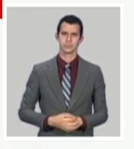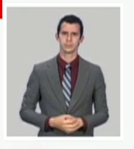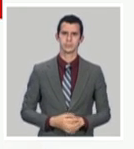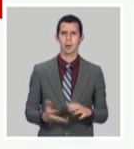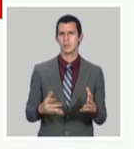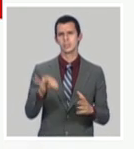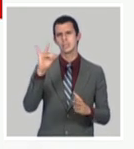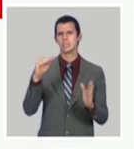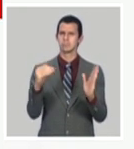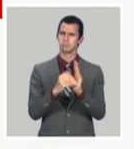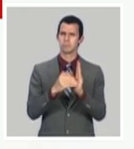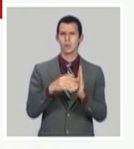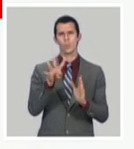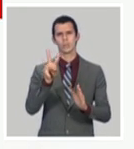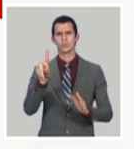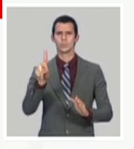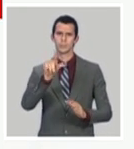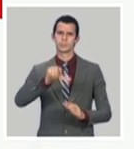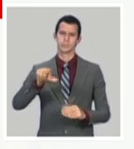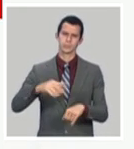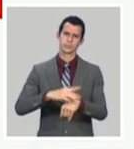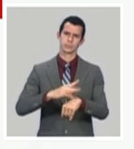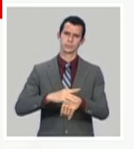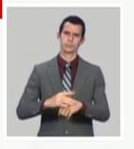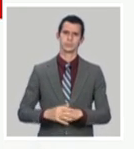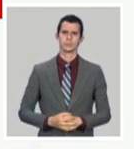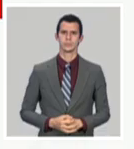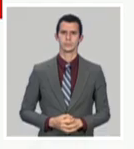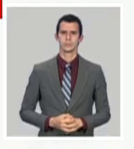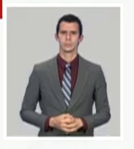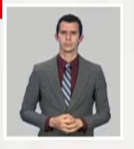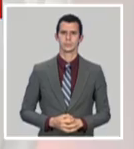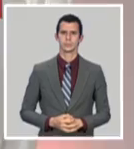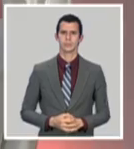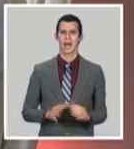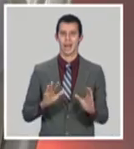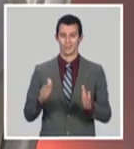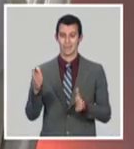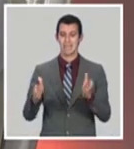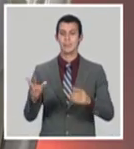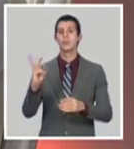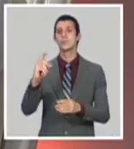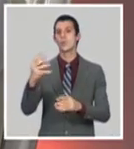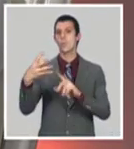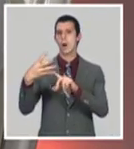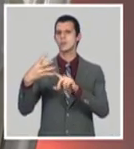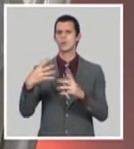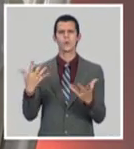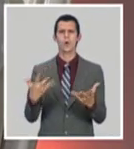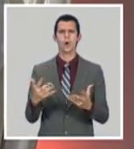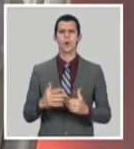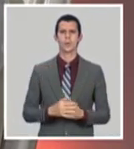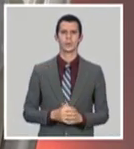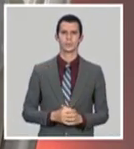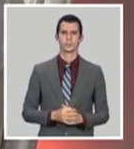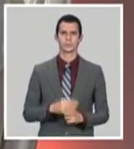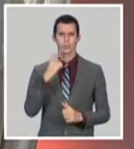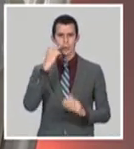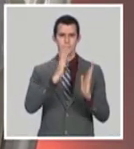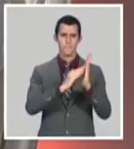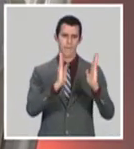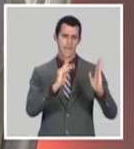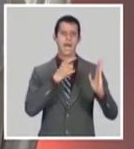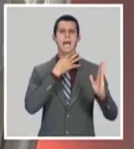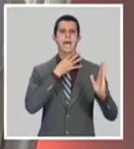7.041. Ahora, el promedio de casos diarios, ¿cómo fue creciendo en esta etapa? En enero fue de 501 como promedio